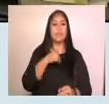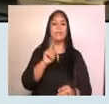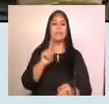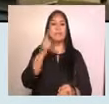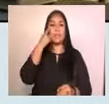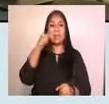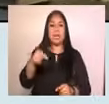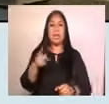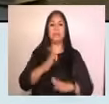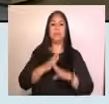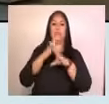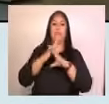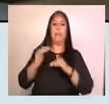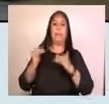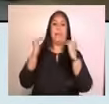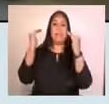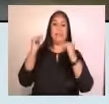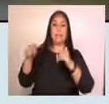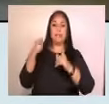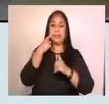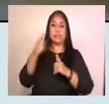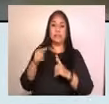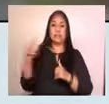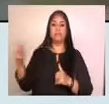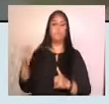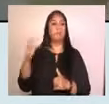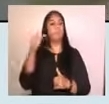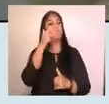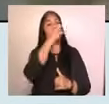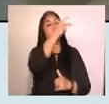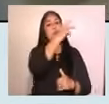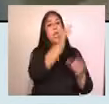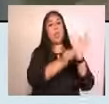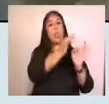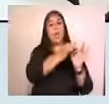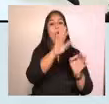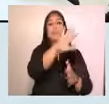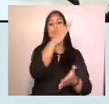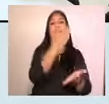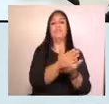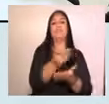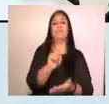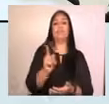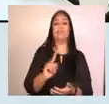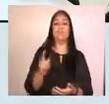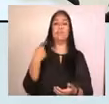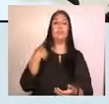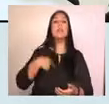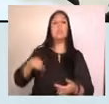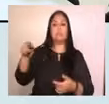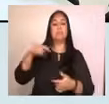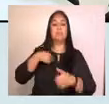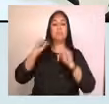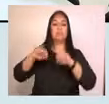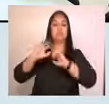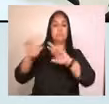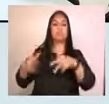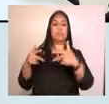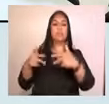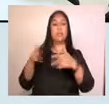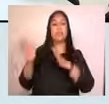al máximo los traslados a juzgados. Pero hablemos también de los